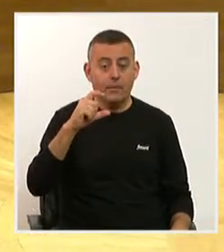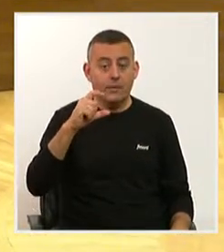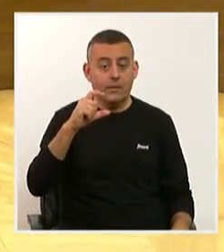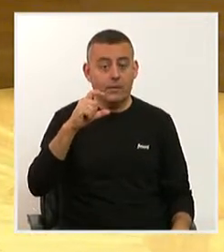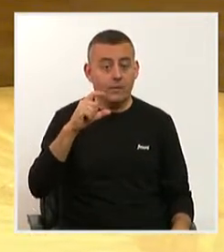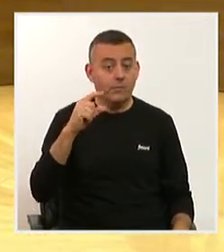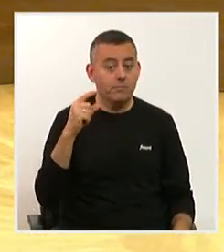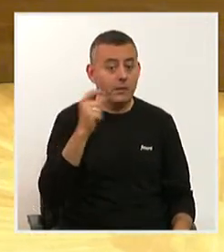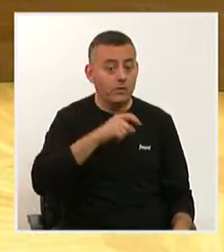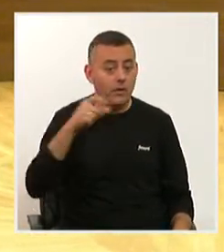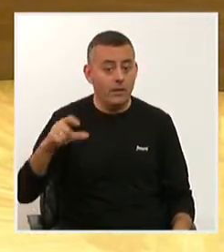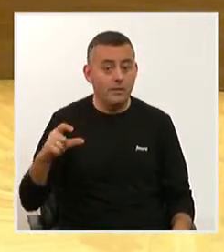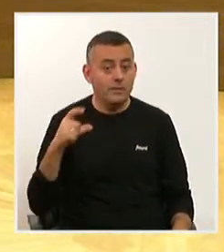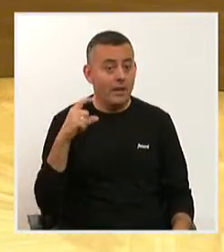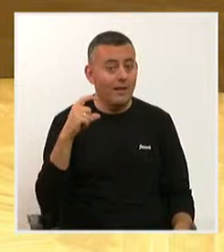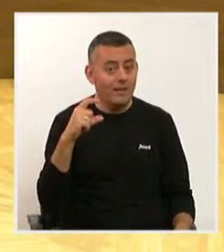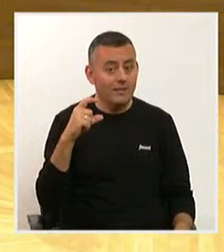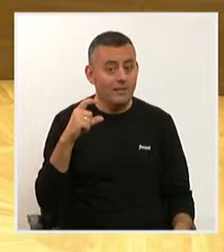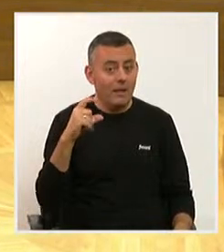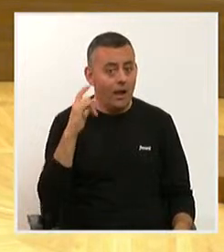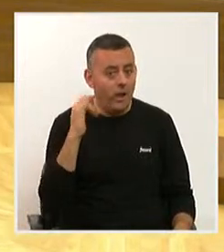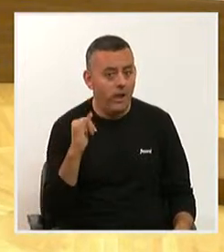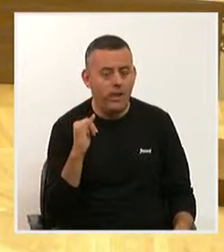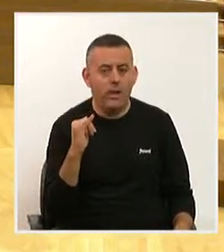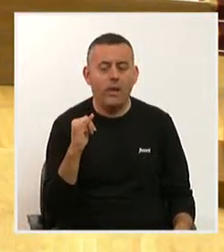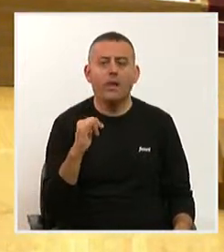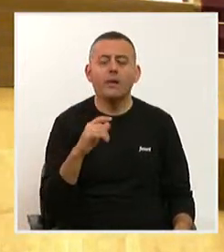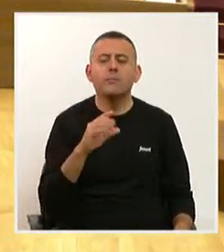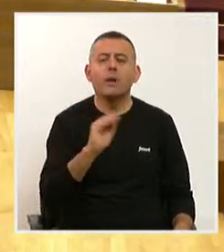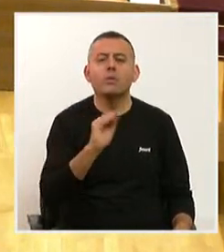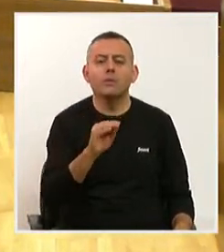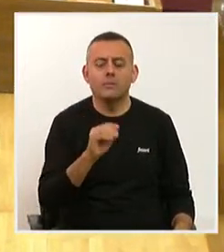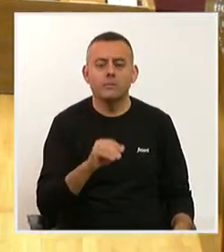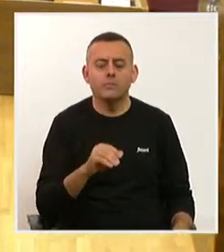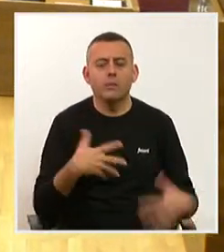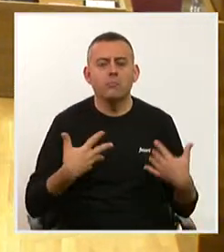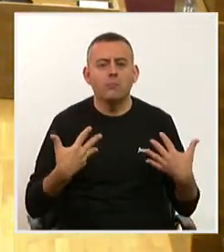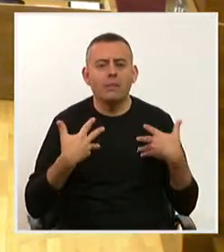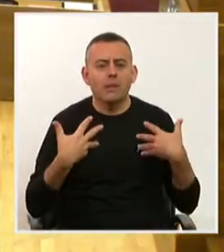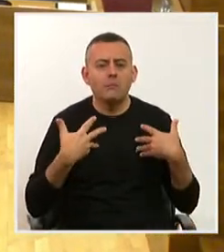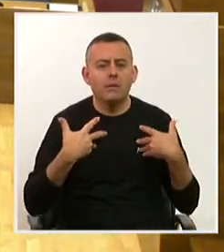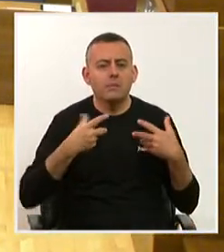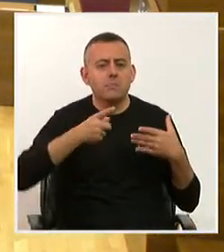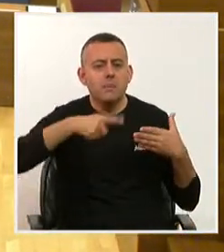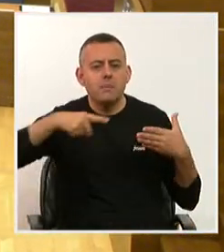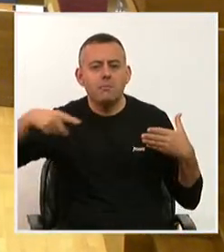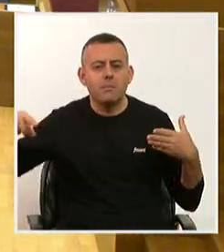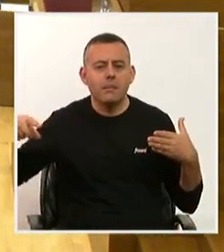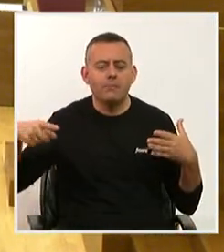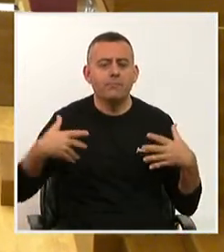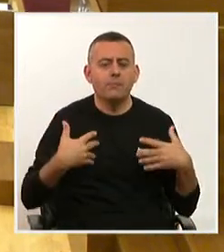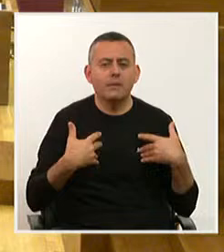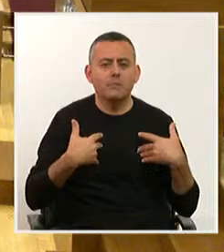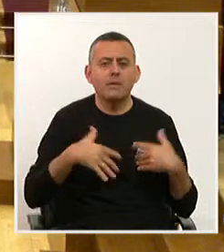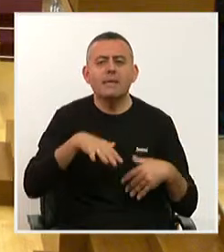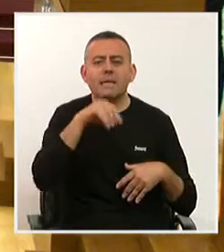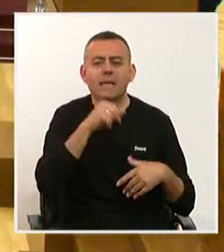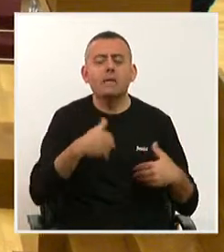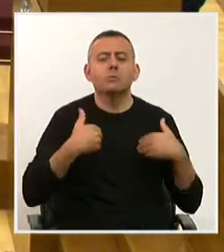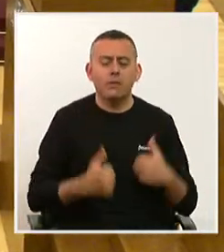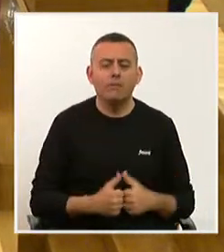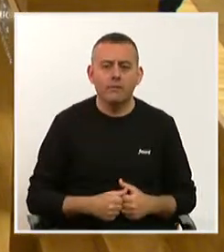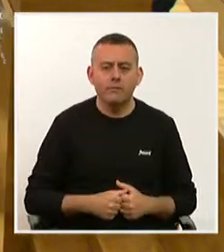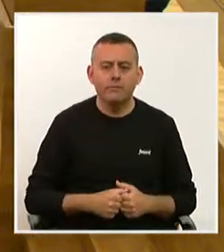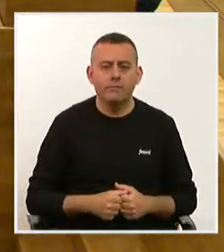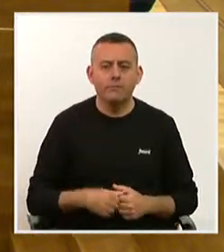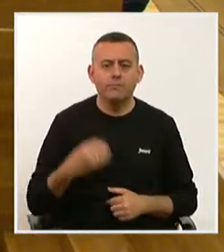yos pregunte qui va asumir responsabilites de ví despés de vendre la sanidad pública a familiars de